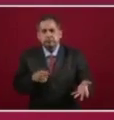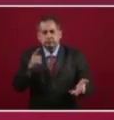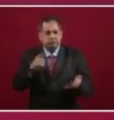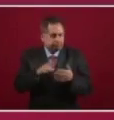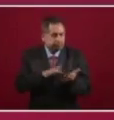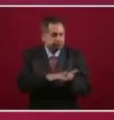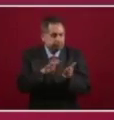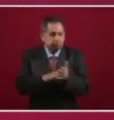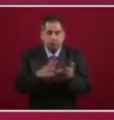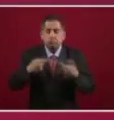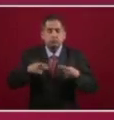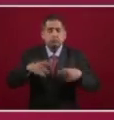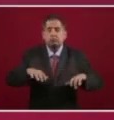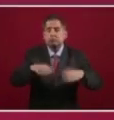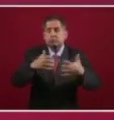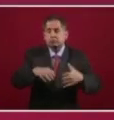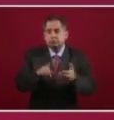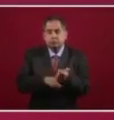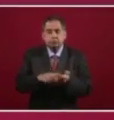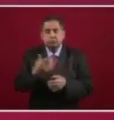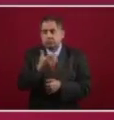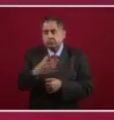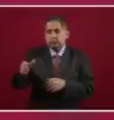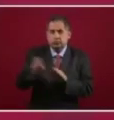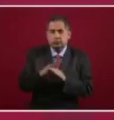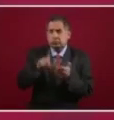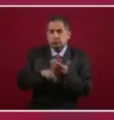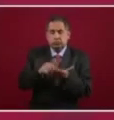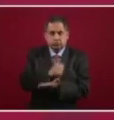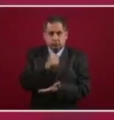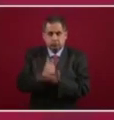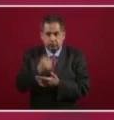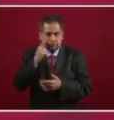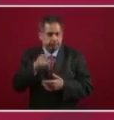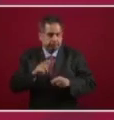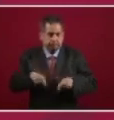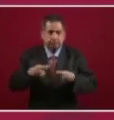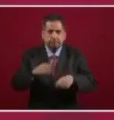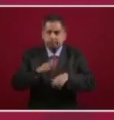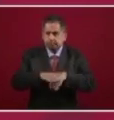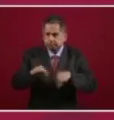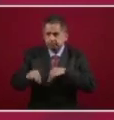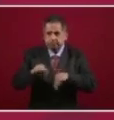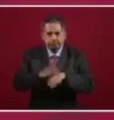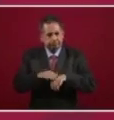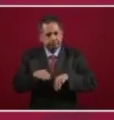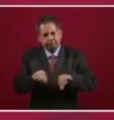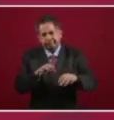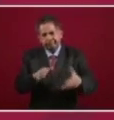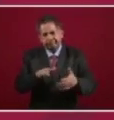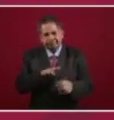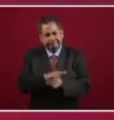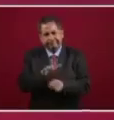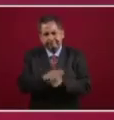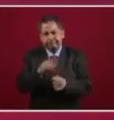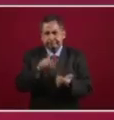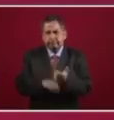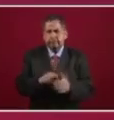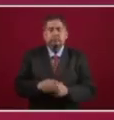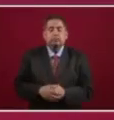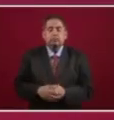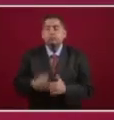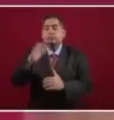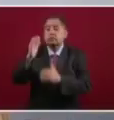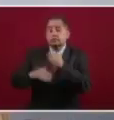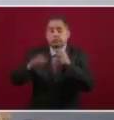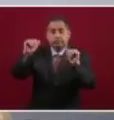se apoye a los productores, tanto del campo como de la ciudad, y haya trabajo, haya empleo y se fortalezca el mercado interno. Ya